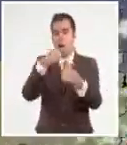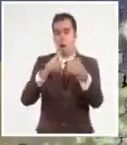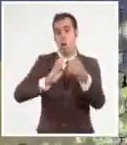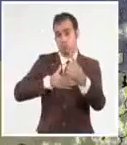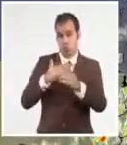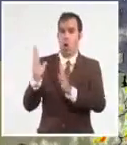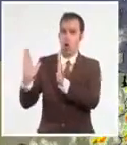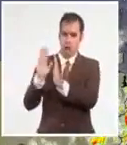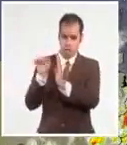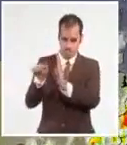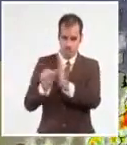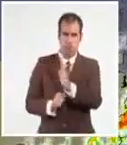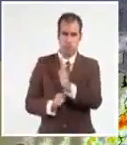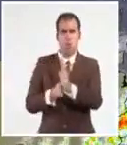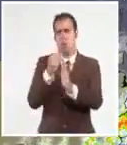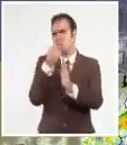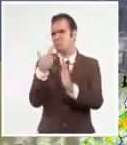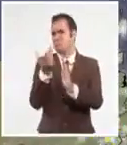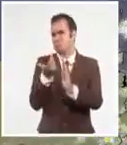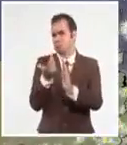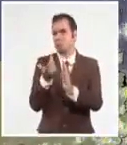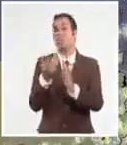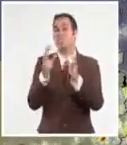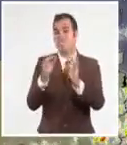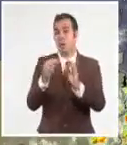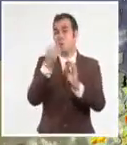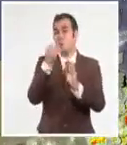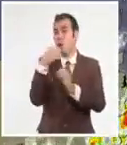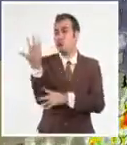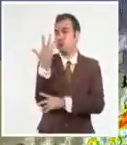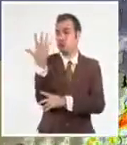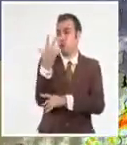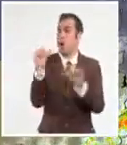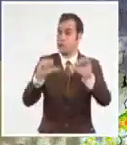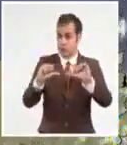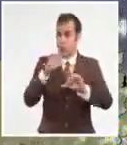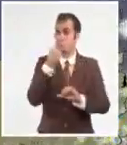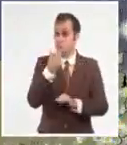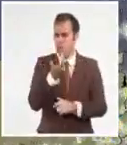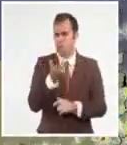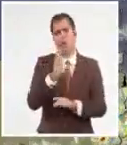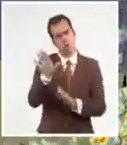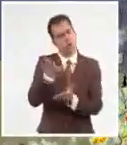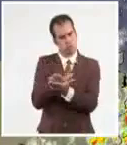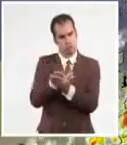occidental y también tener asociado actividad severa del tiempo, pero bueno, eso se informará